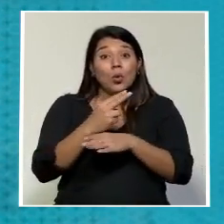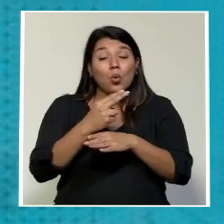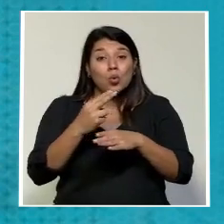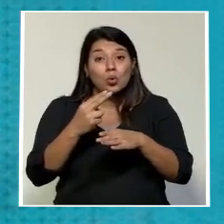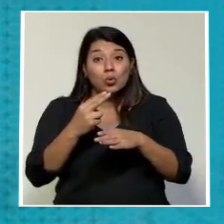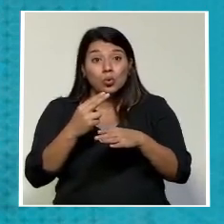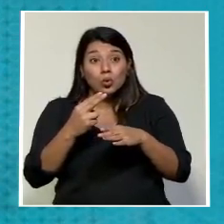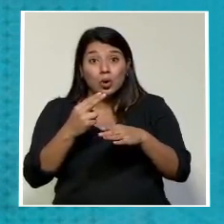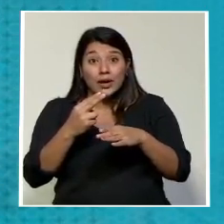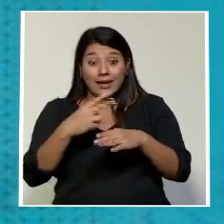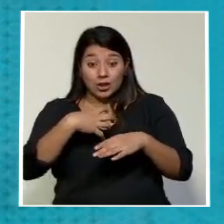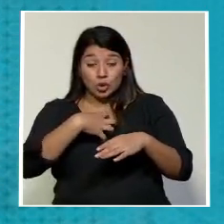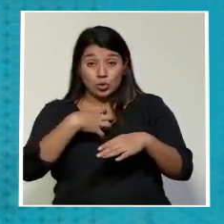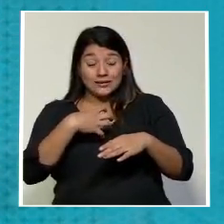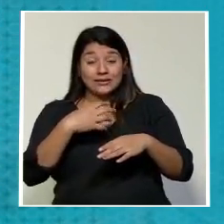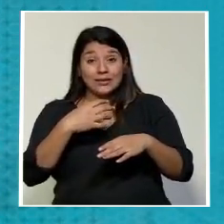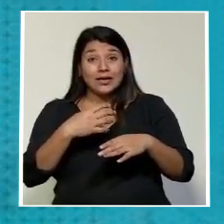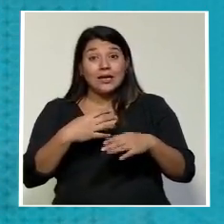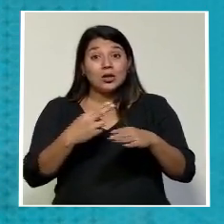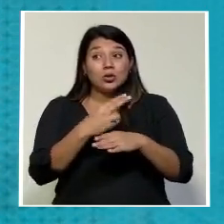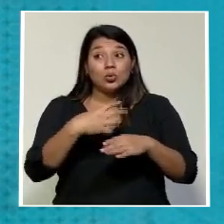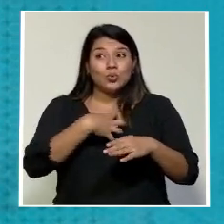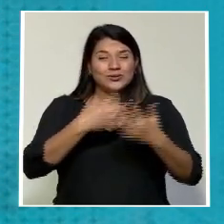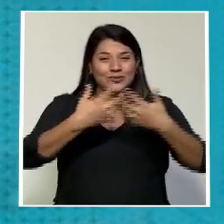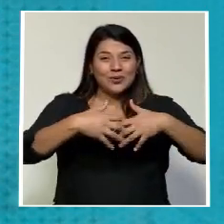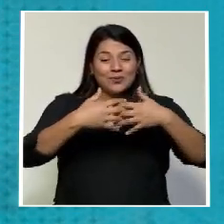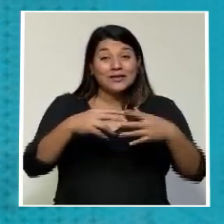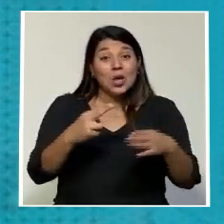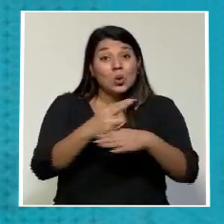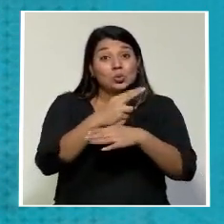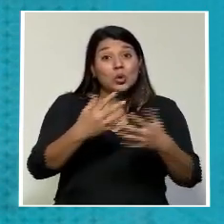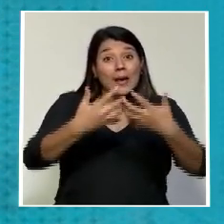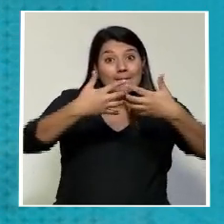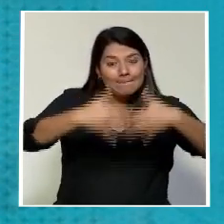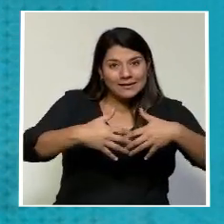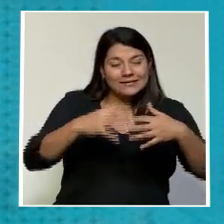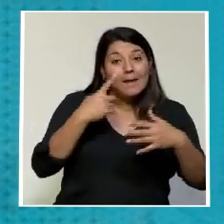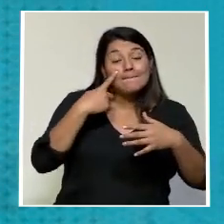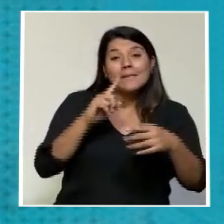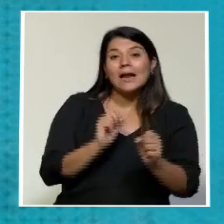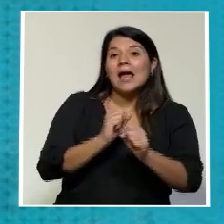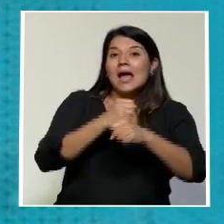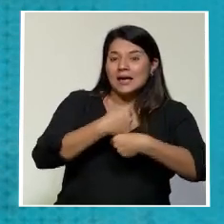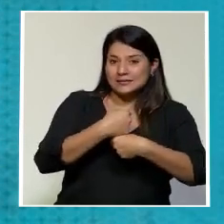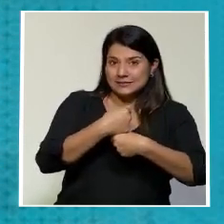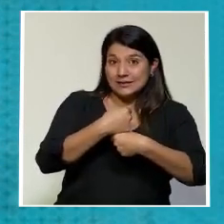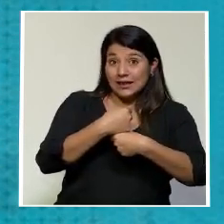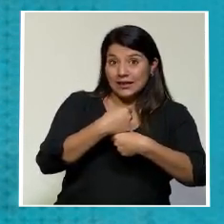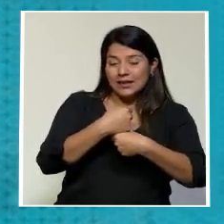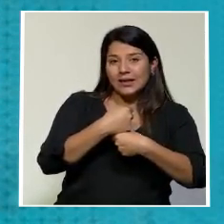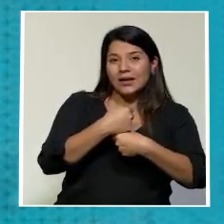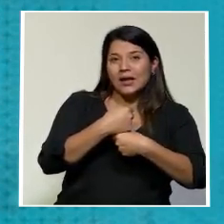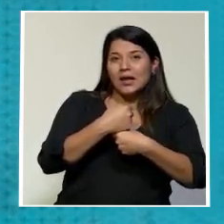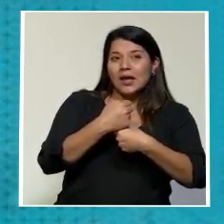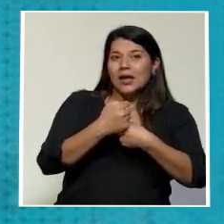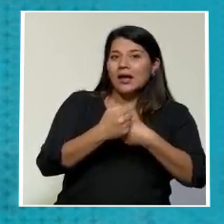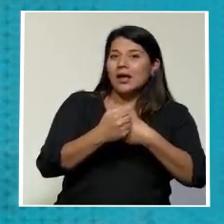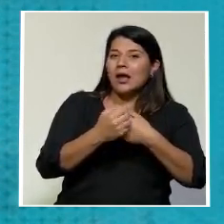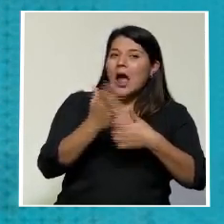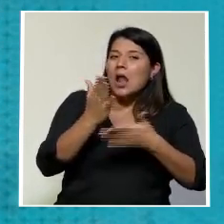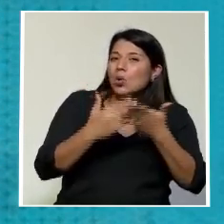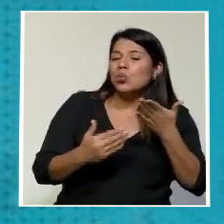parte de los empresarios para realizar actos contrarios a el deber de probidad, llámese